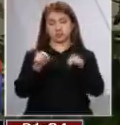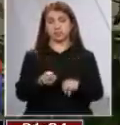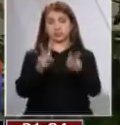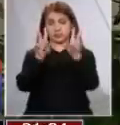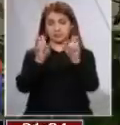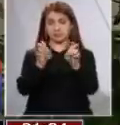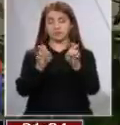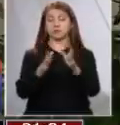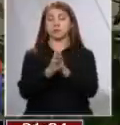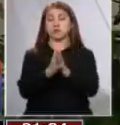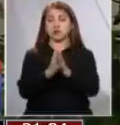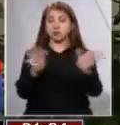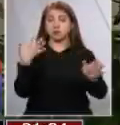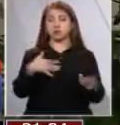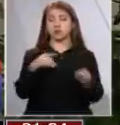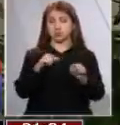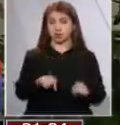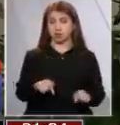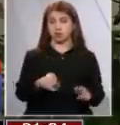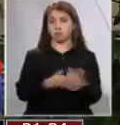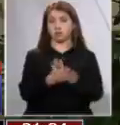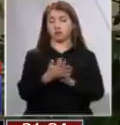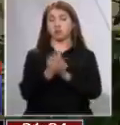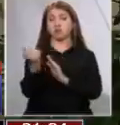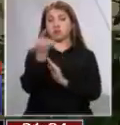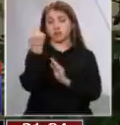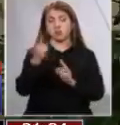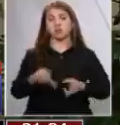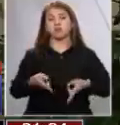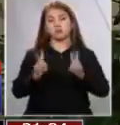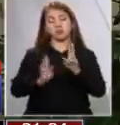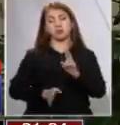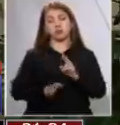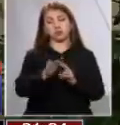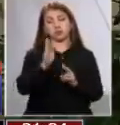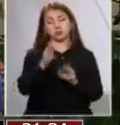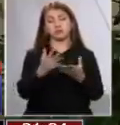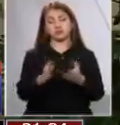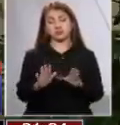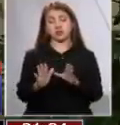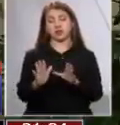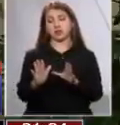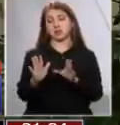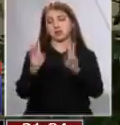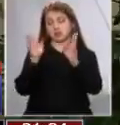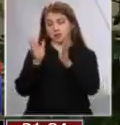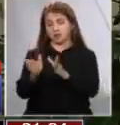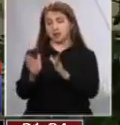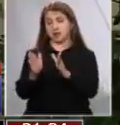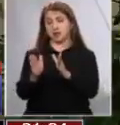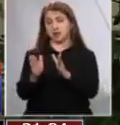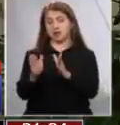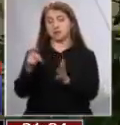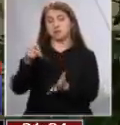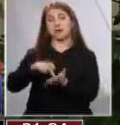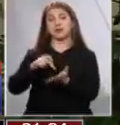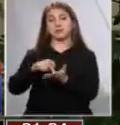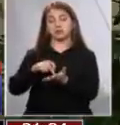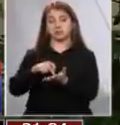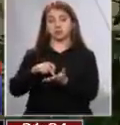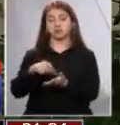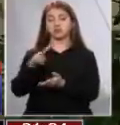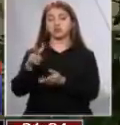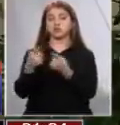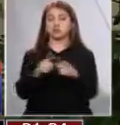Y por eso es tan importante hoy día, dado de que en lo general nos permite continuar ya en lo particular a nivel del Parlamento en